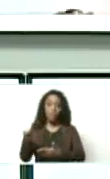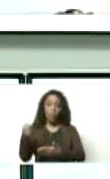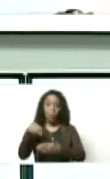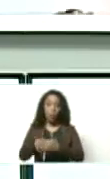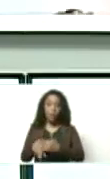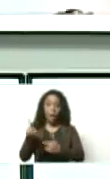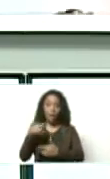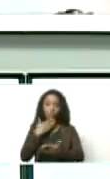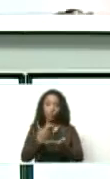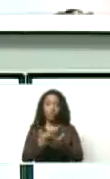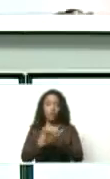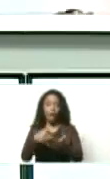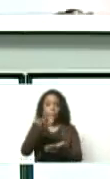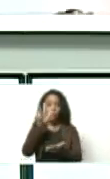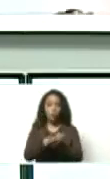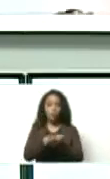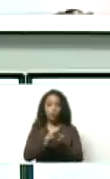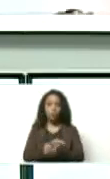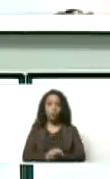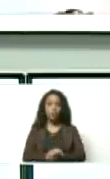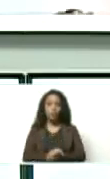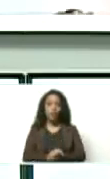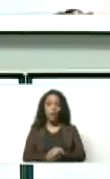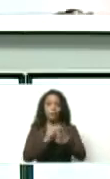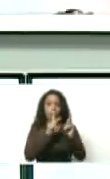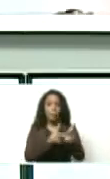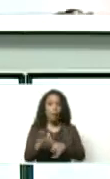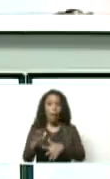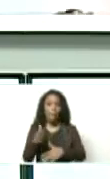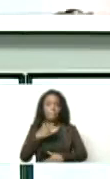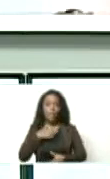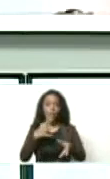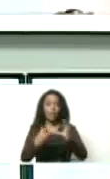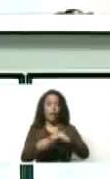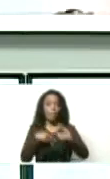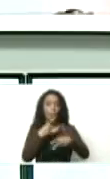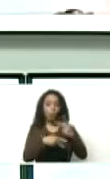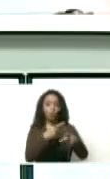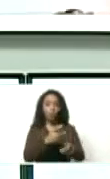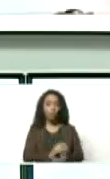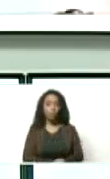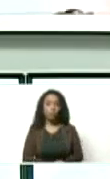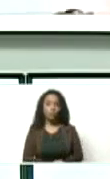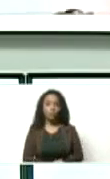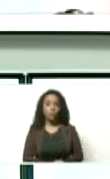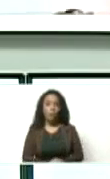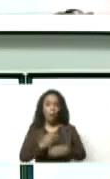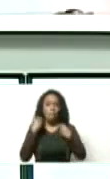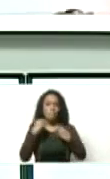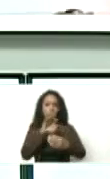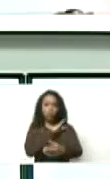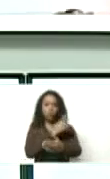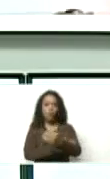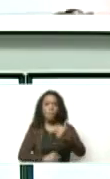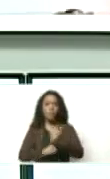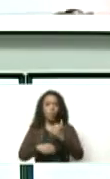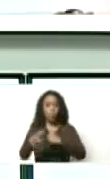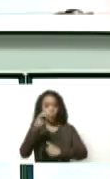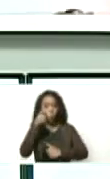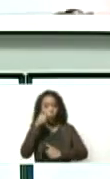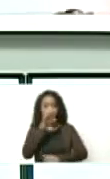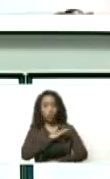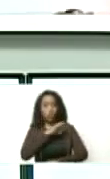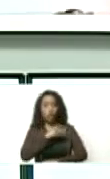Solicitud de aprobación del plan MICLAC es productivo para fortalecer la seguridad y la